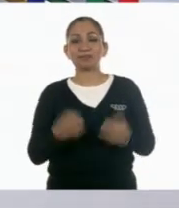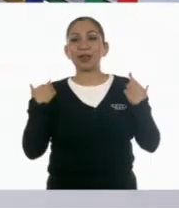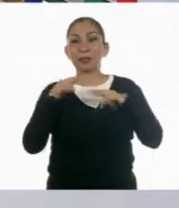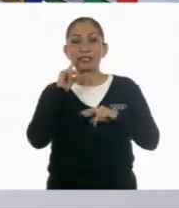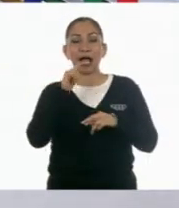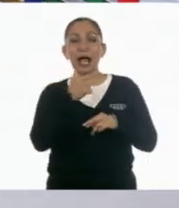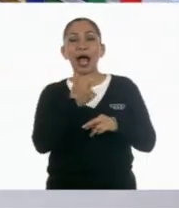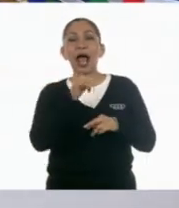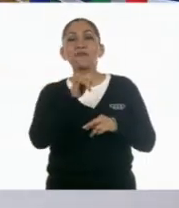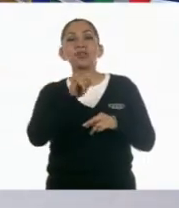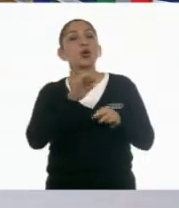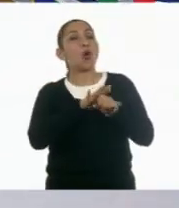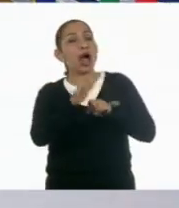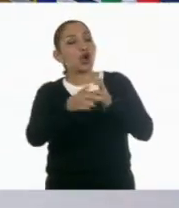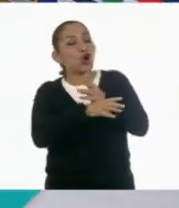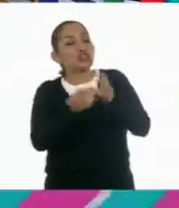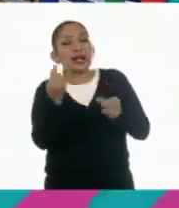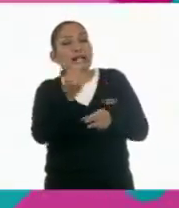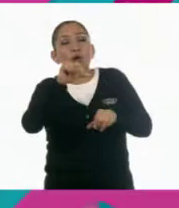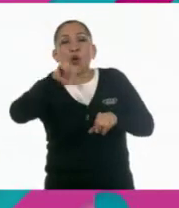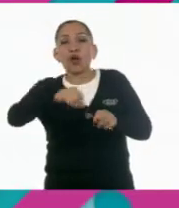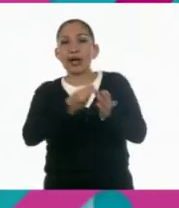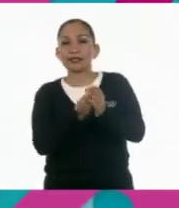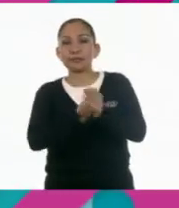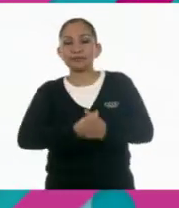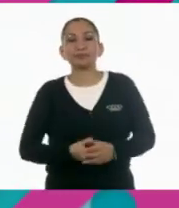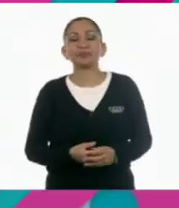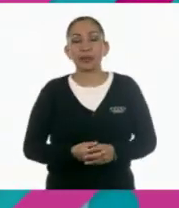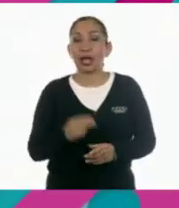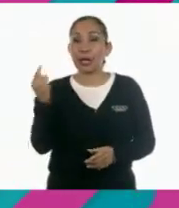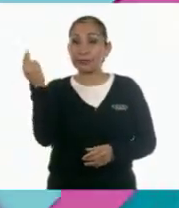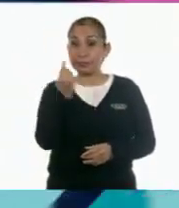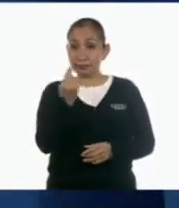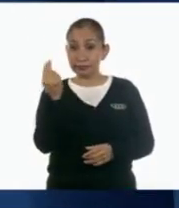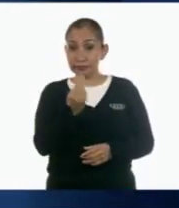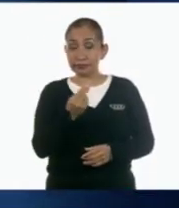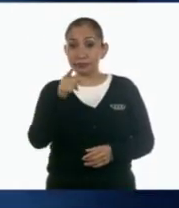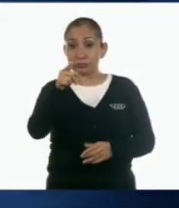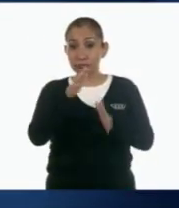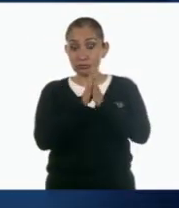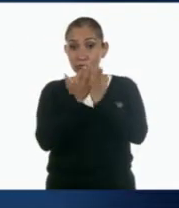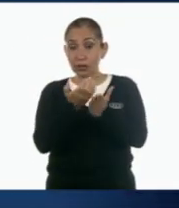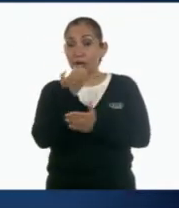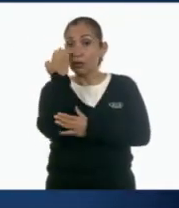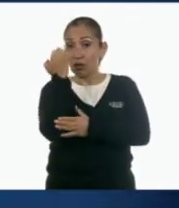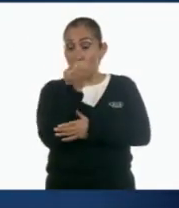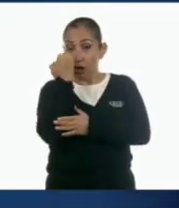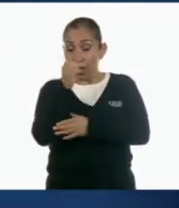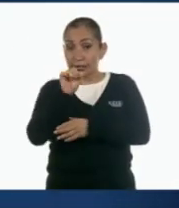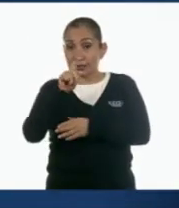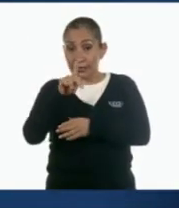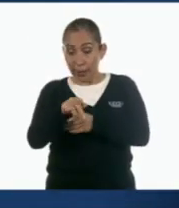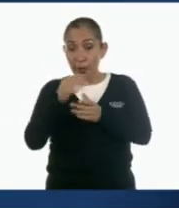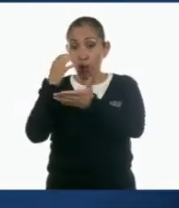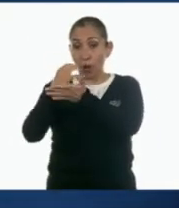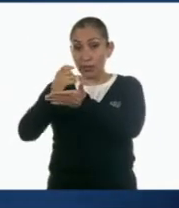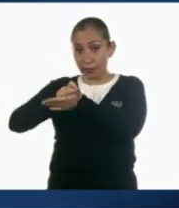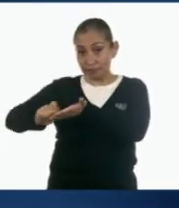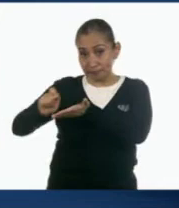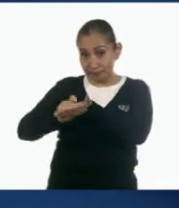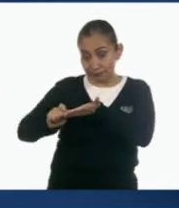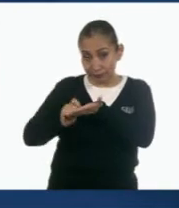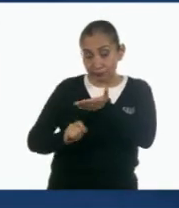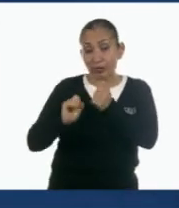Maestra Gaby, ¿qué materiales vamos a necesitar para esta sesión? Vamos a necesitar tu libro de texto, tu cuaderno para que tomes